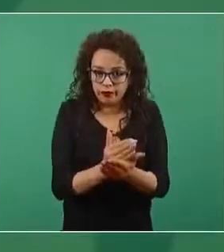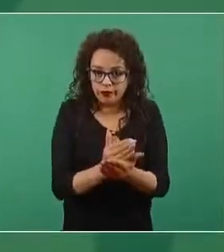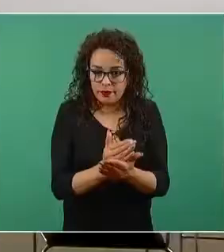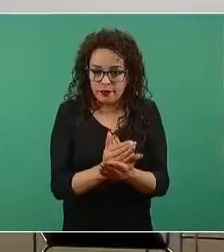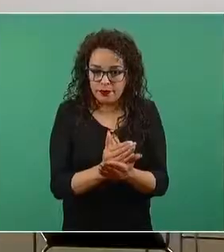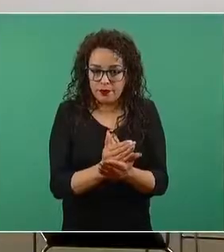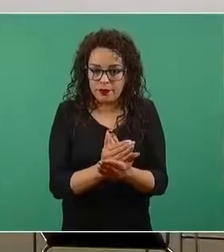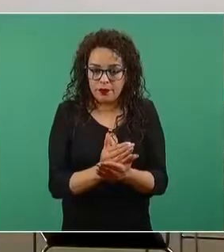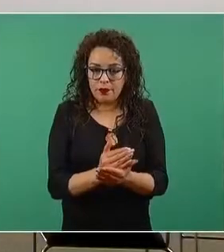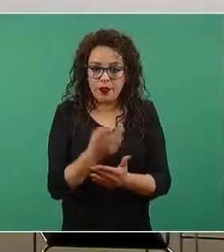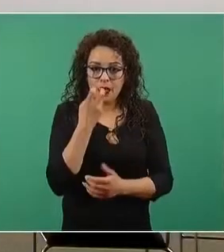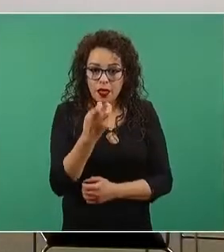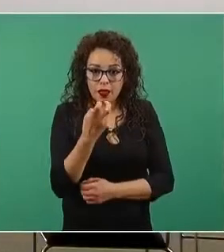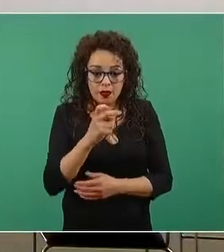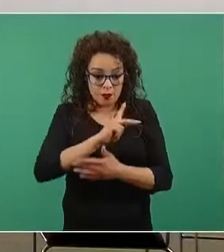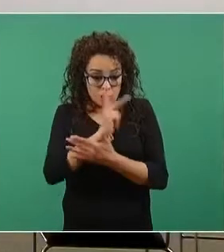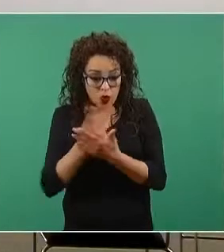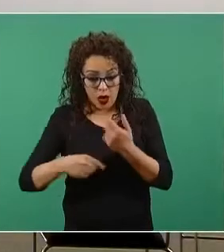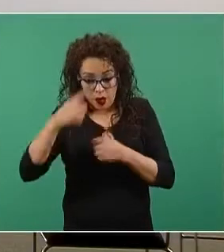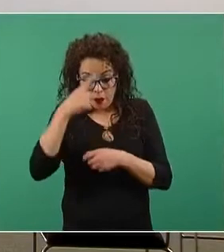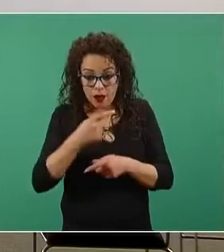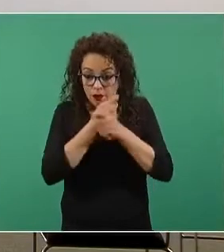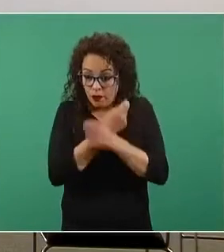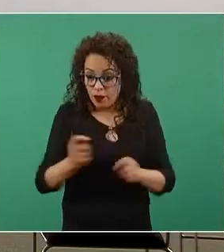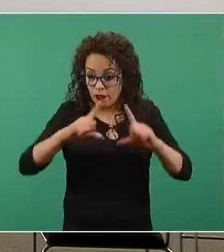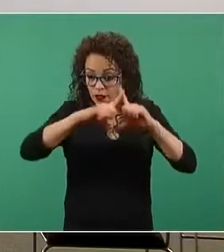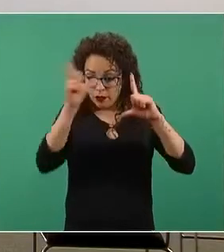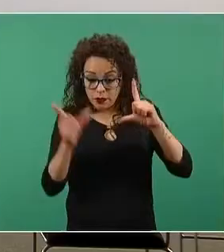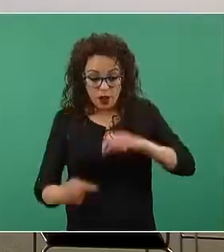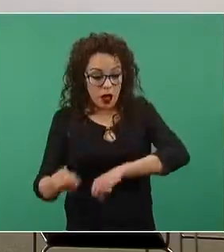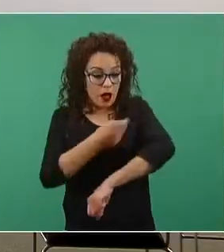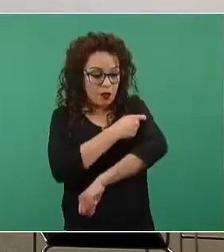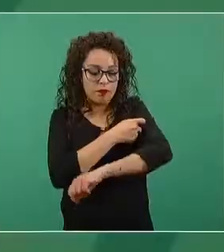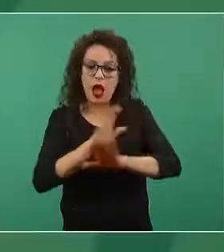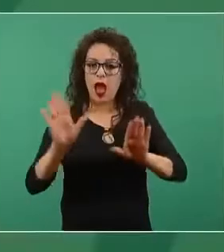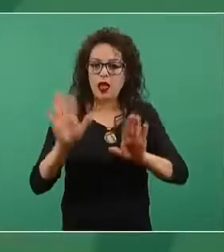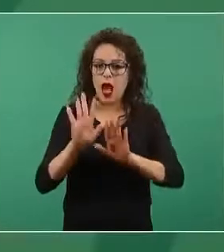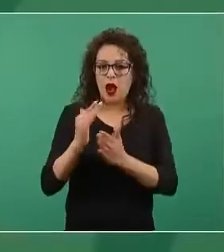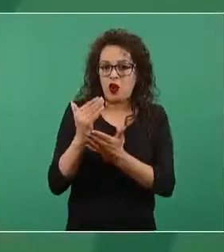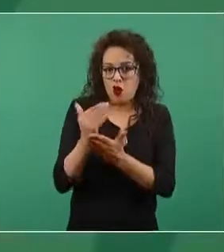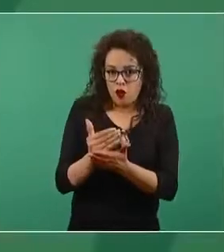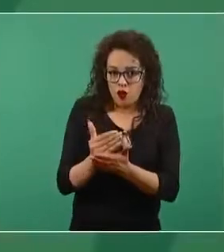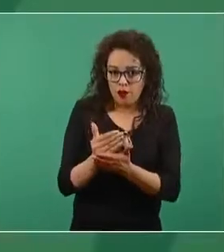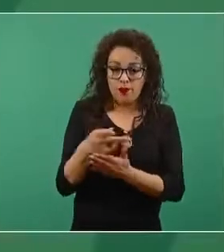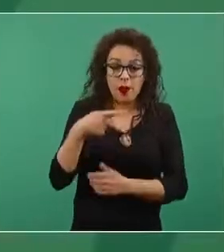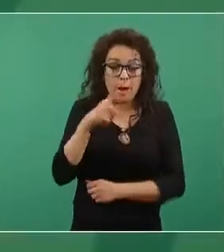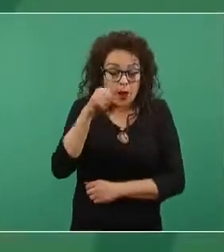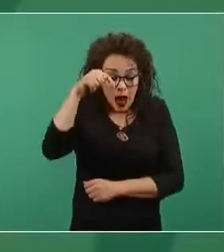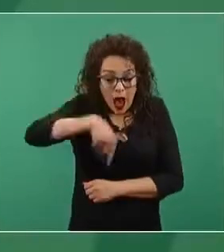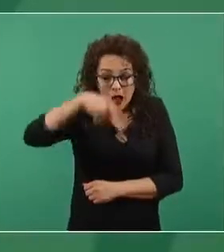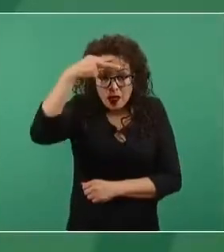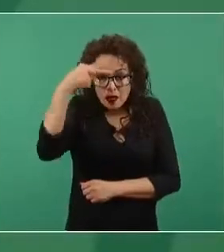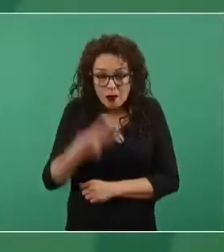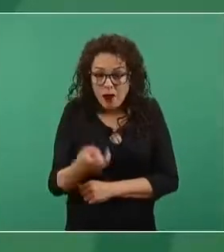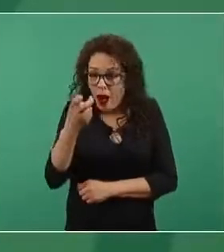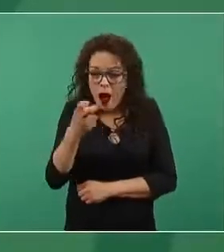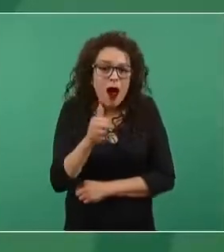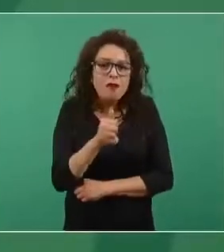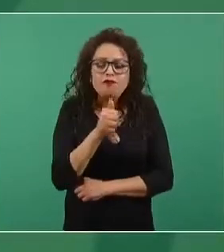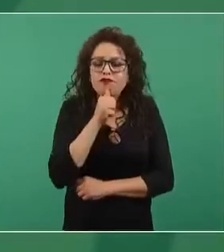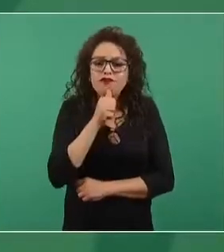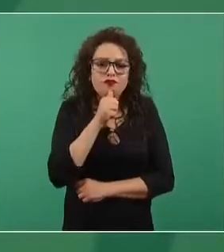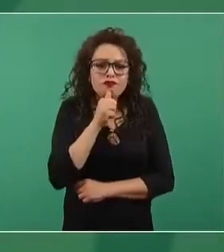de nuestro programa de vacunación actual. Afortunadamente, hasta el momento en México eso no ha ocurrido. Entiendo que se ha